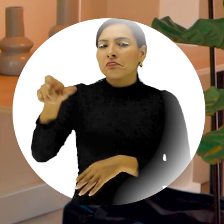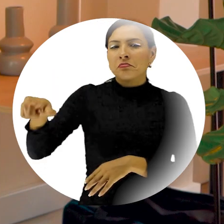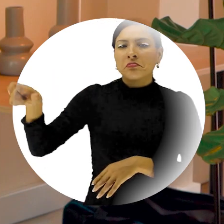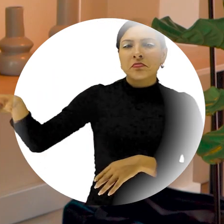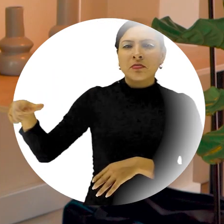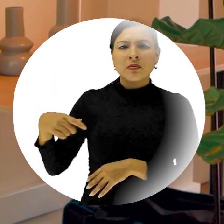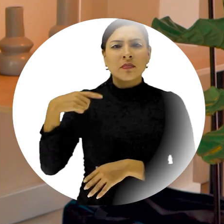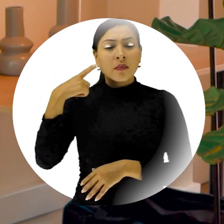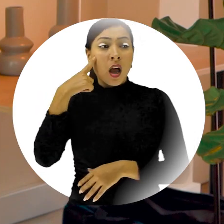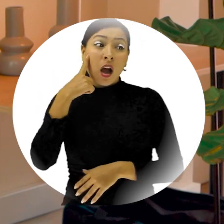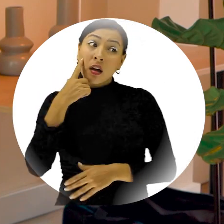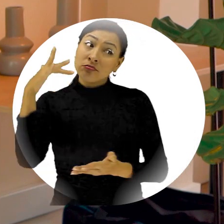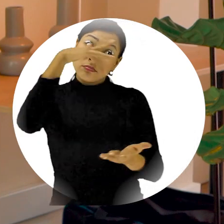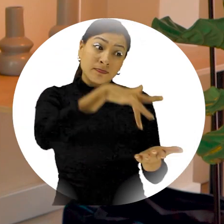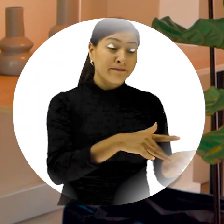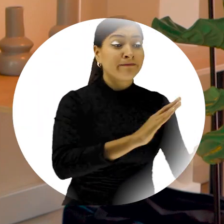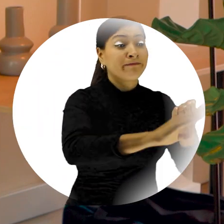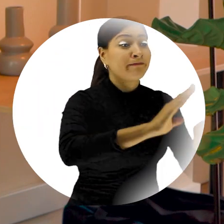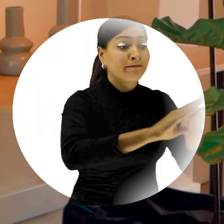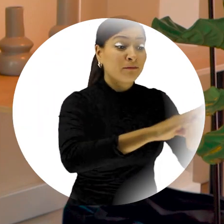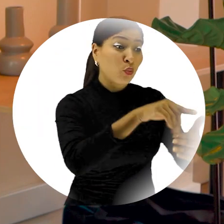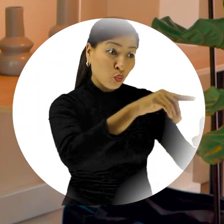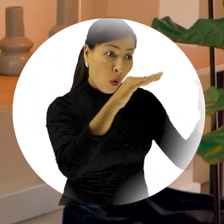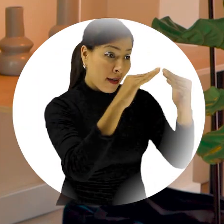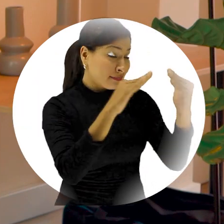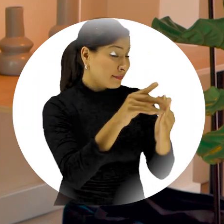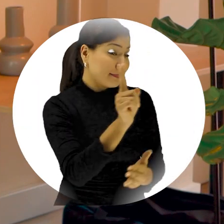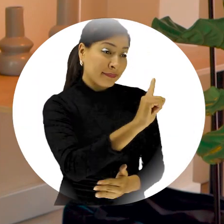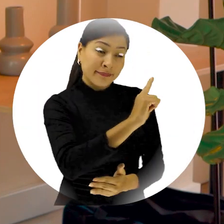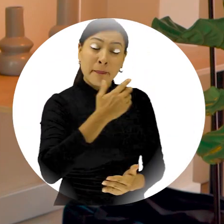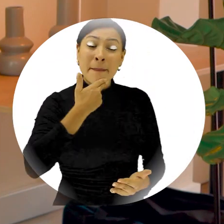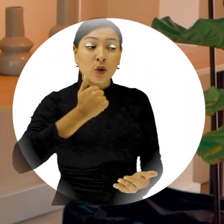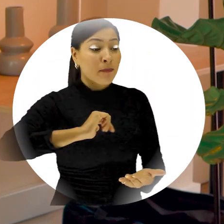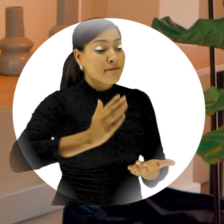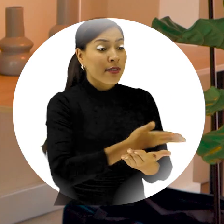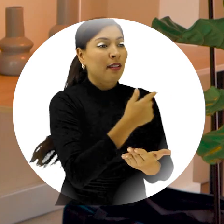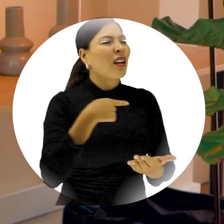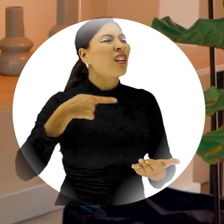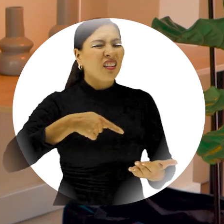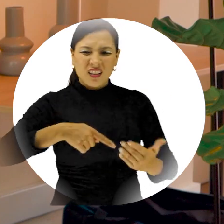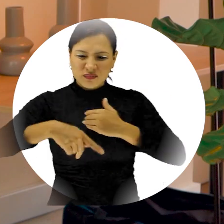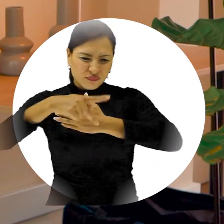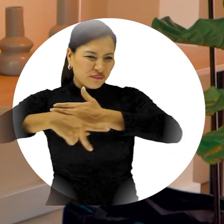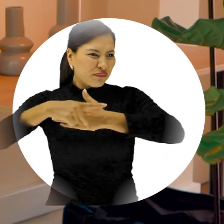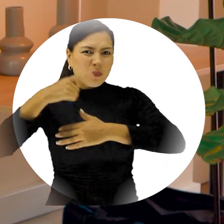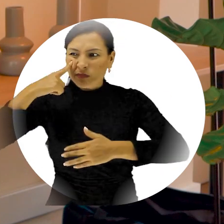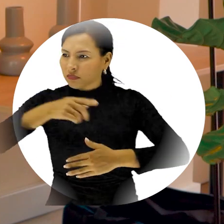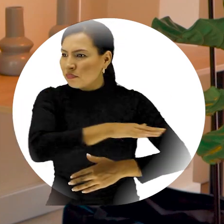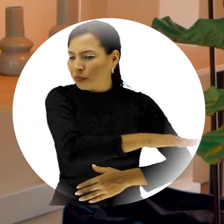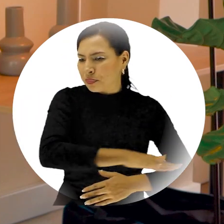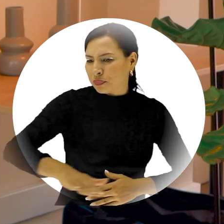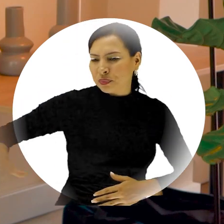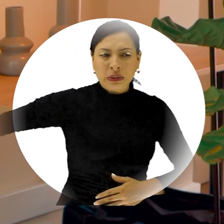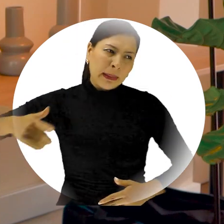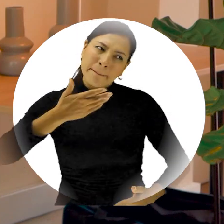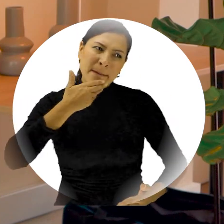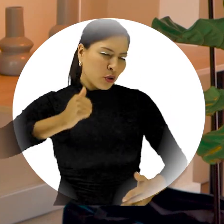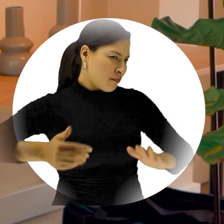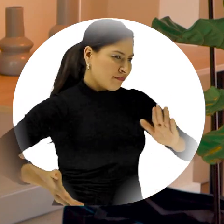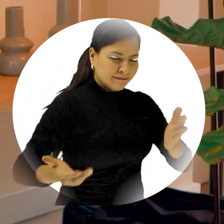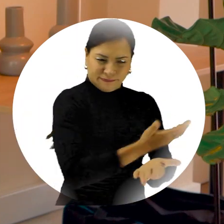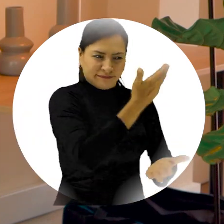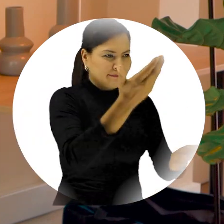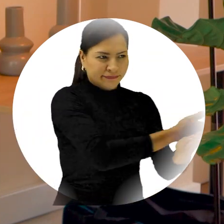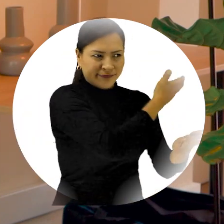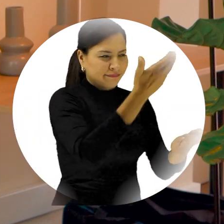entonces, perdón, voy a demoler tu casa porque por ahí va a pasar. Usualmente esas negociaciones con el gobierno no salen tan bien y lo compran un poco menos de lo que en realidad vale